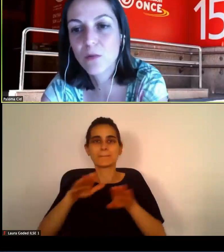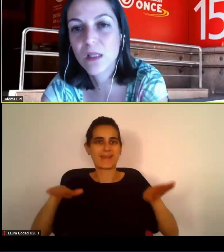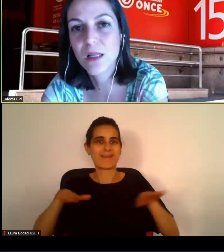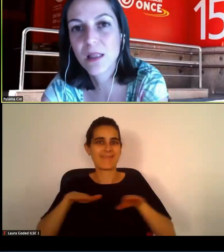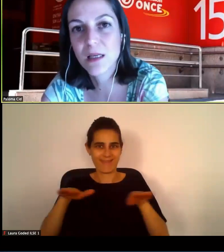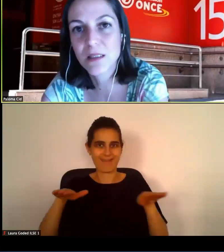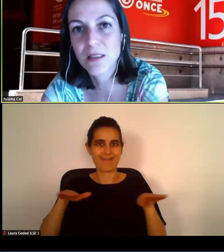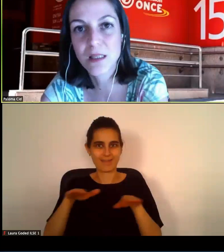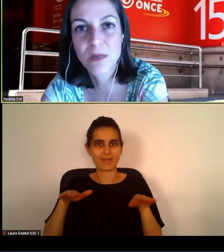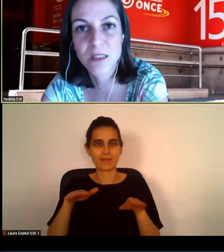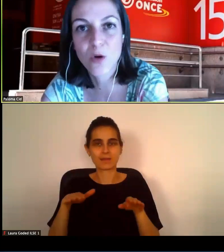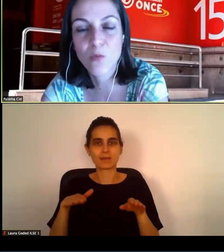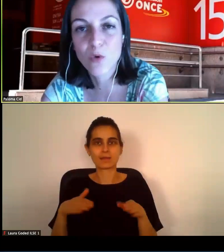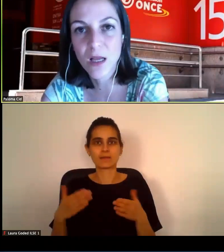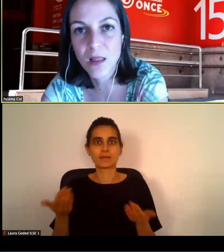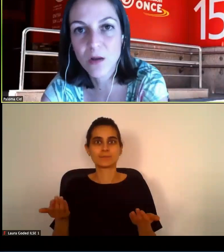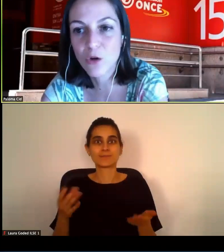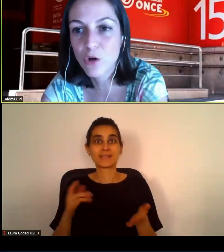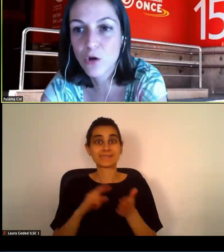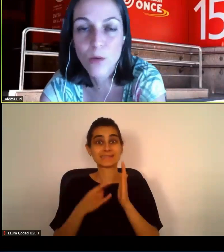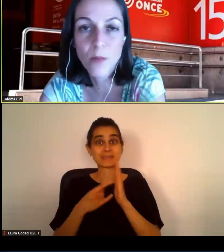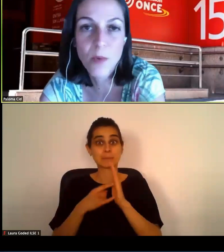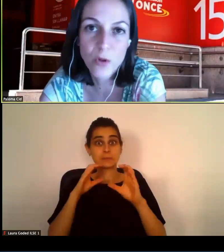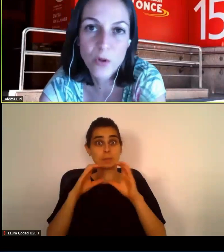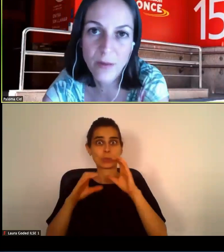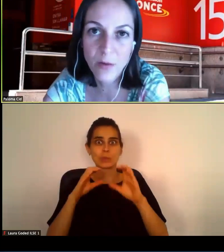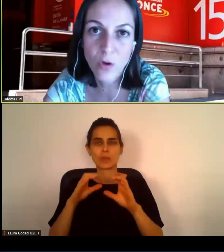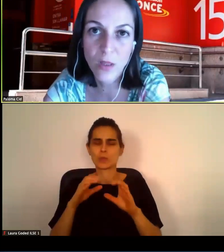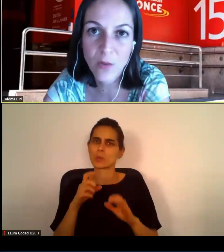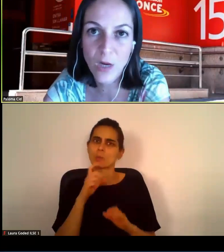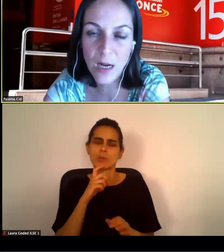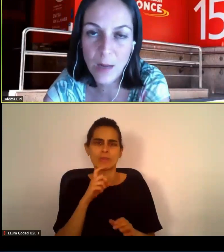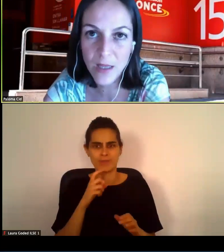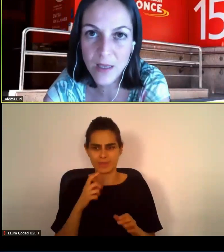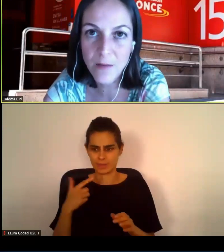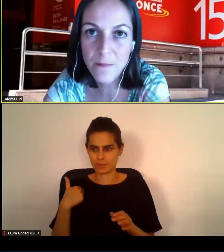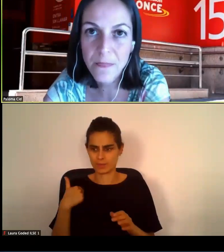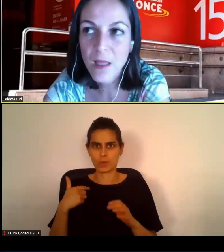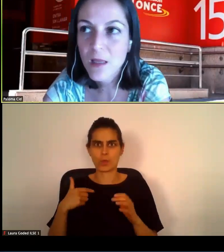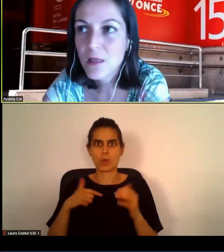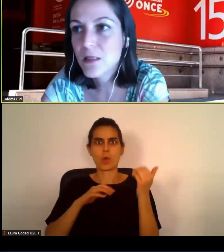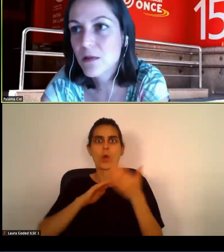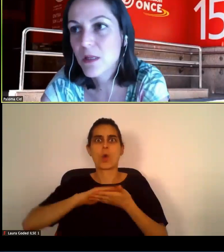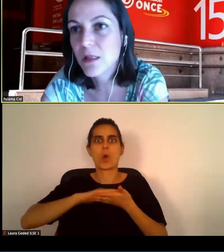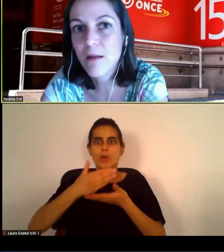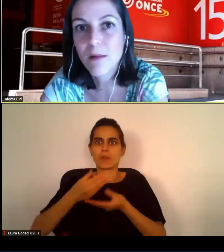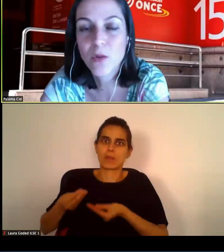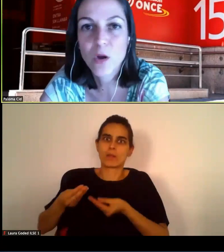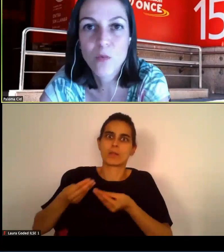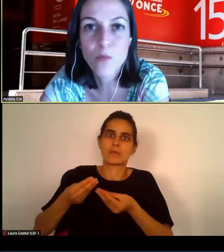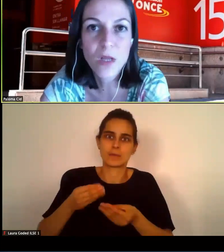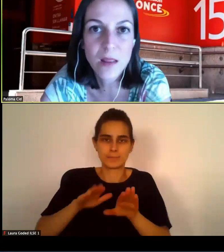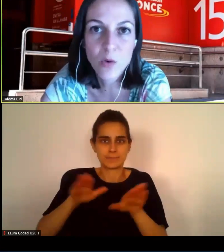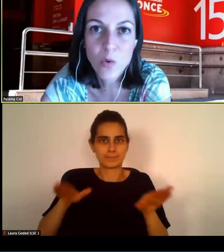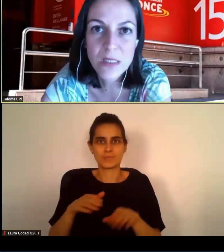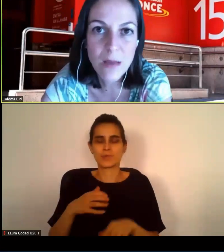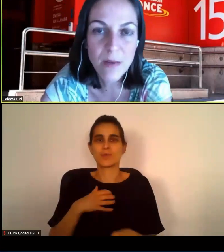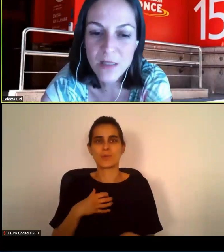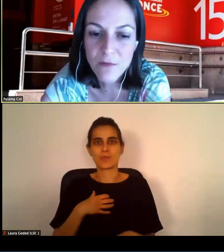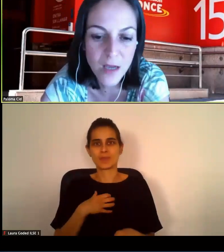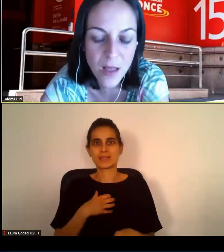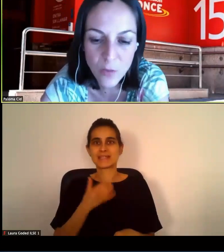difícil utilizar sistemas de comunicación. No me puedo llevar un ordenador a la playa. Si mi tablero de comunicación no